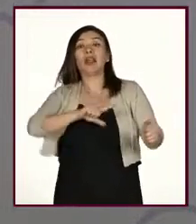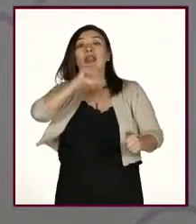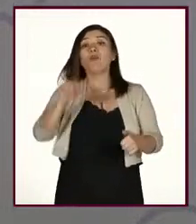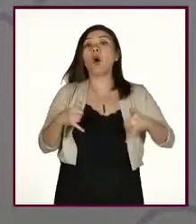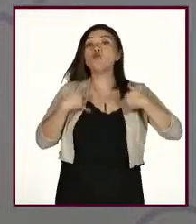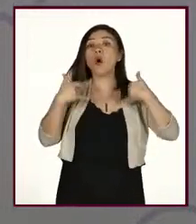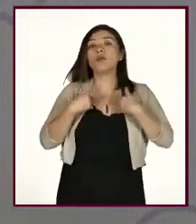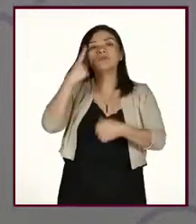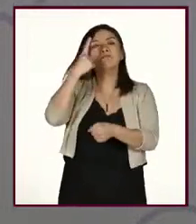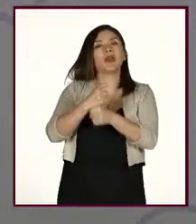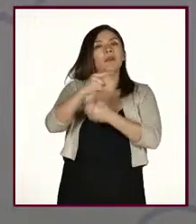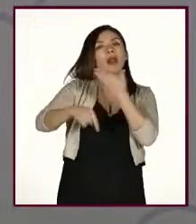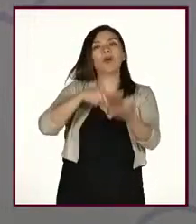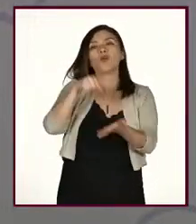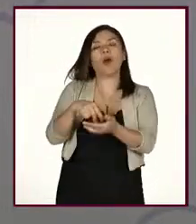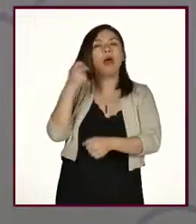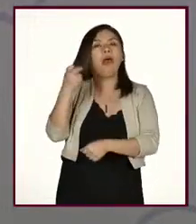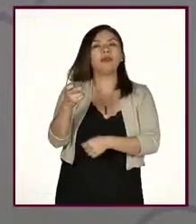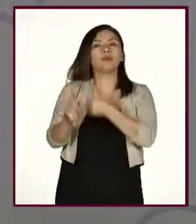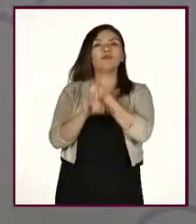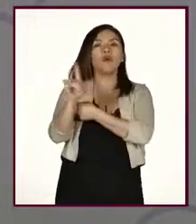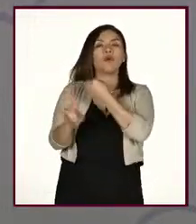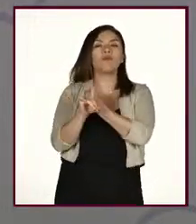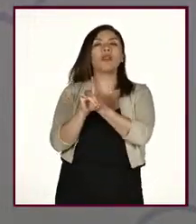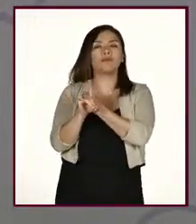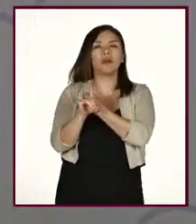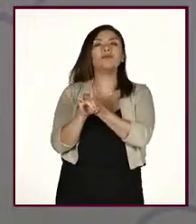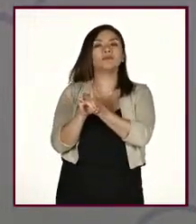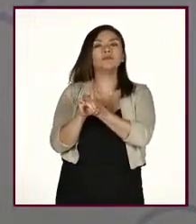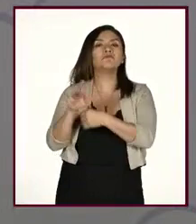ocupa el primer lugar de los trastornos